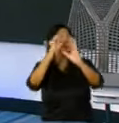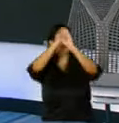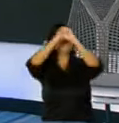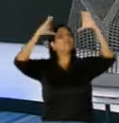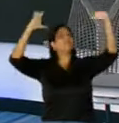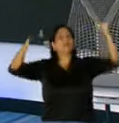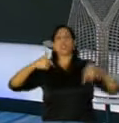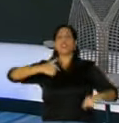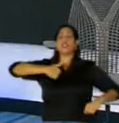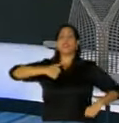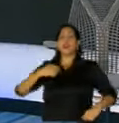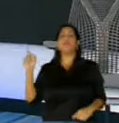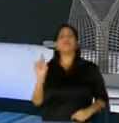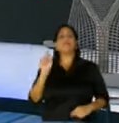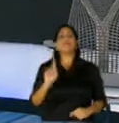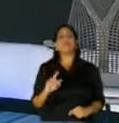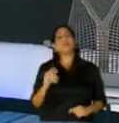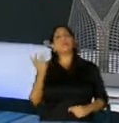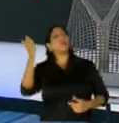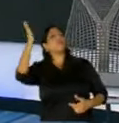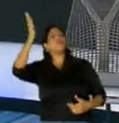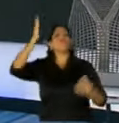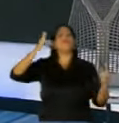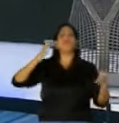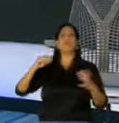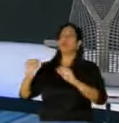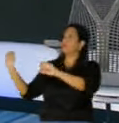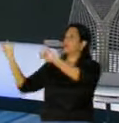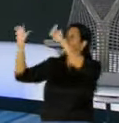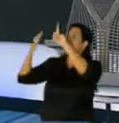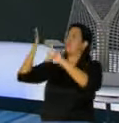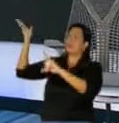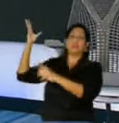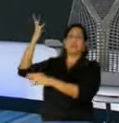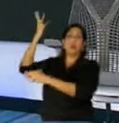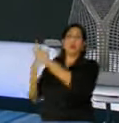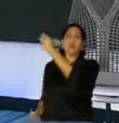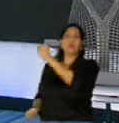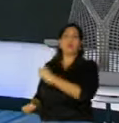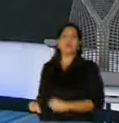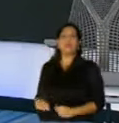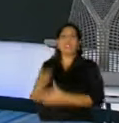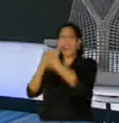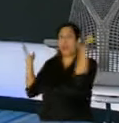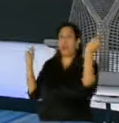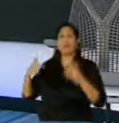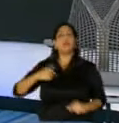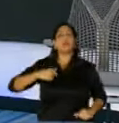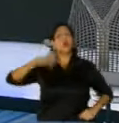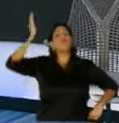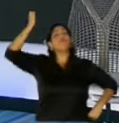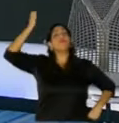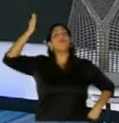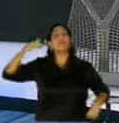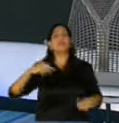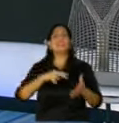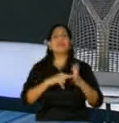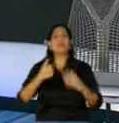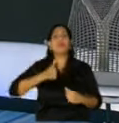ustedes y desaparece esa gráfica. ¿Qué ustedes piensan? Que todo sale de la manga, ¿verdad? Así que estamos